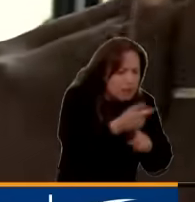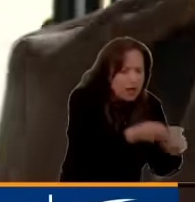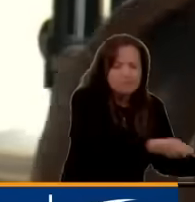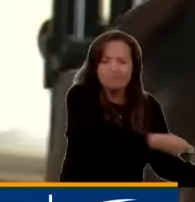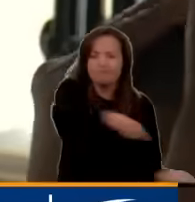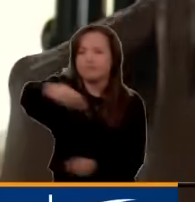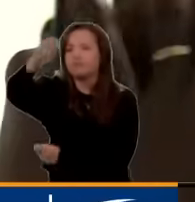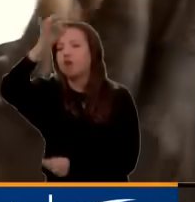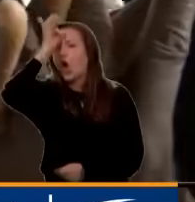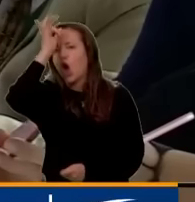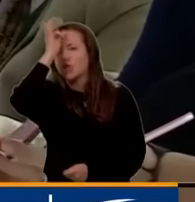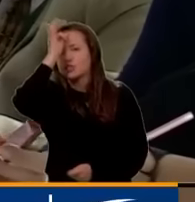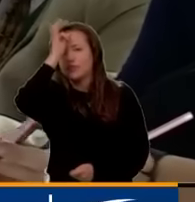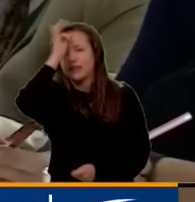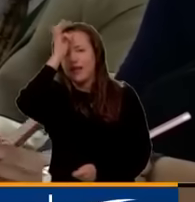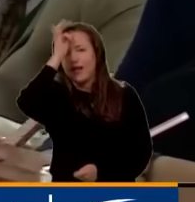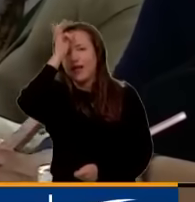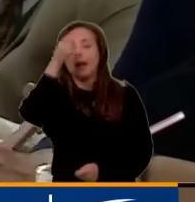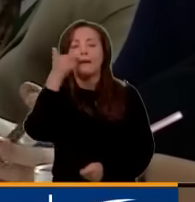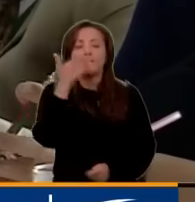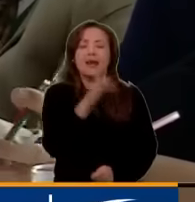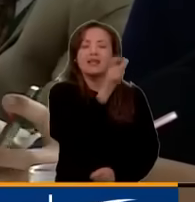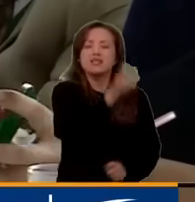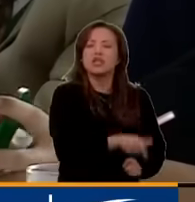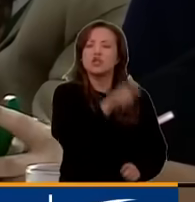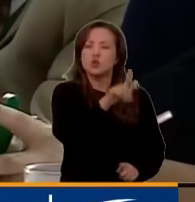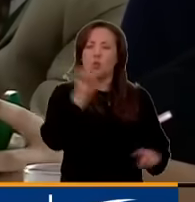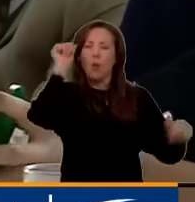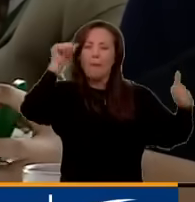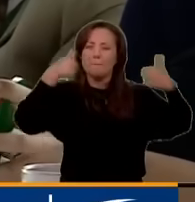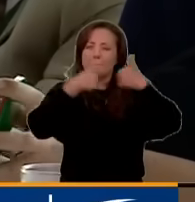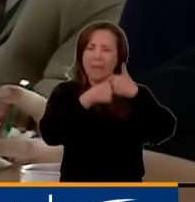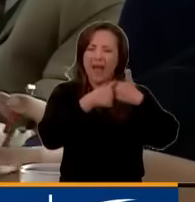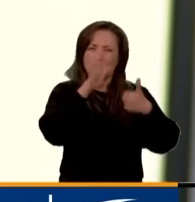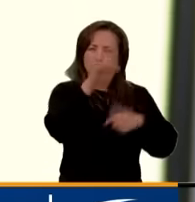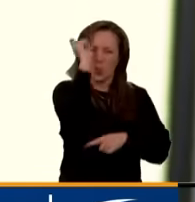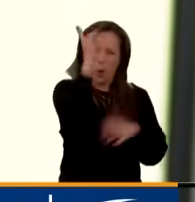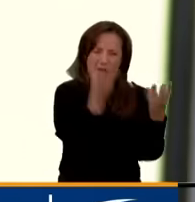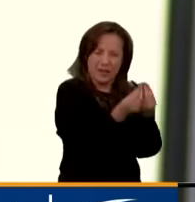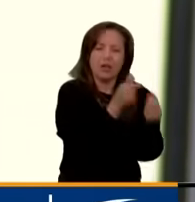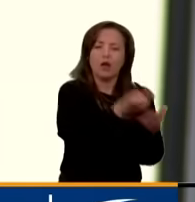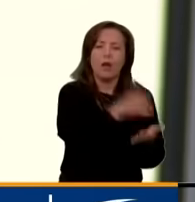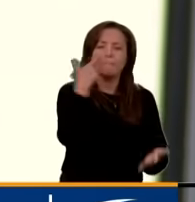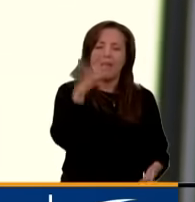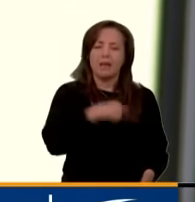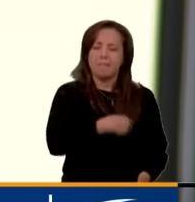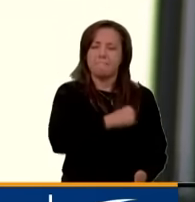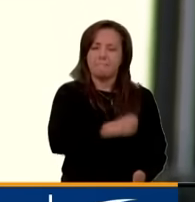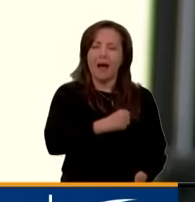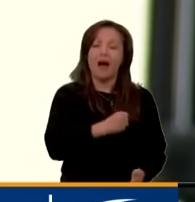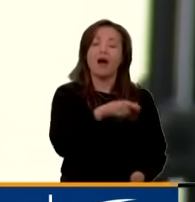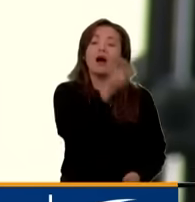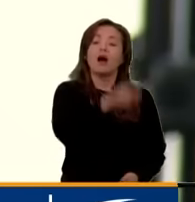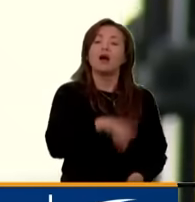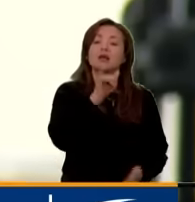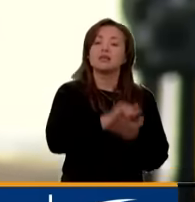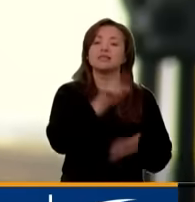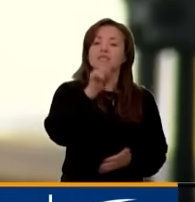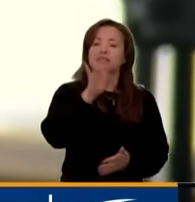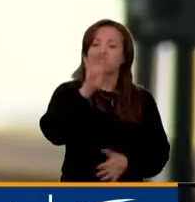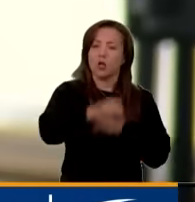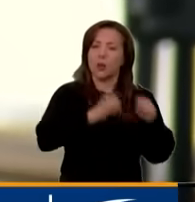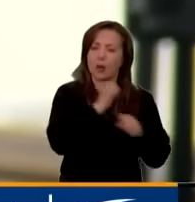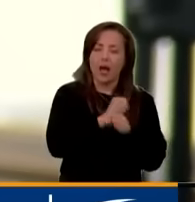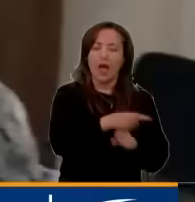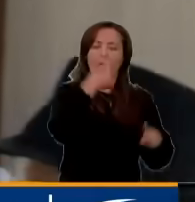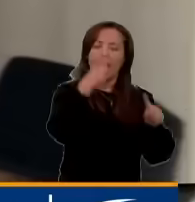asistencial al parecer a la senadora del pacto histórico le habría dado un infarto pieda Córdoba tenía 69 años Fue edil